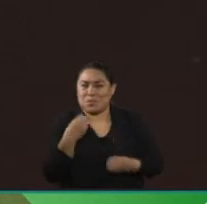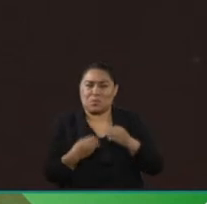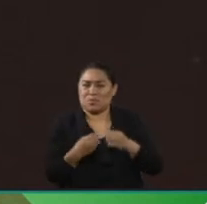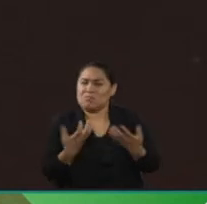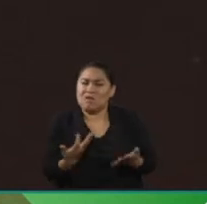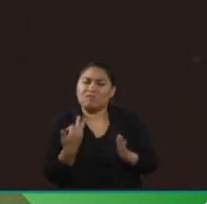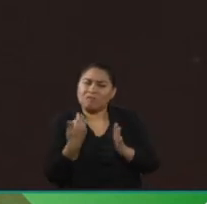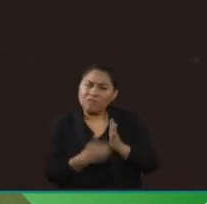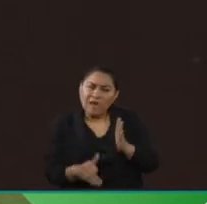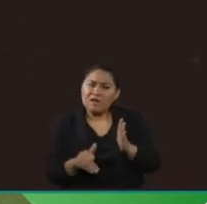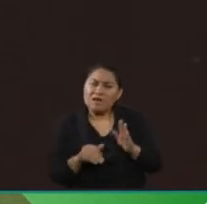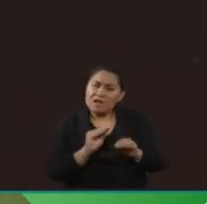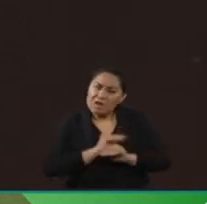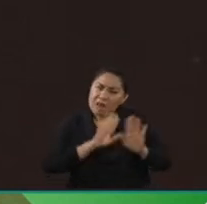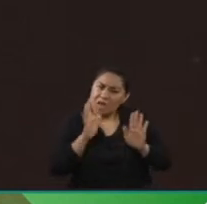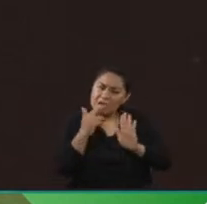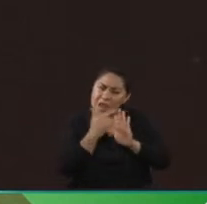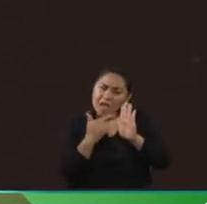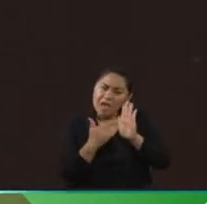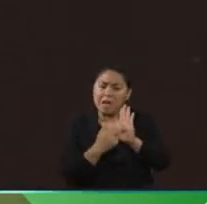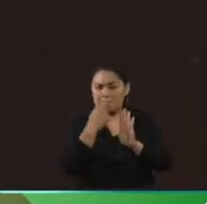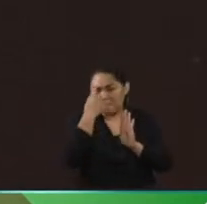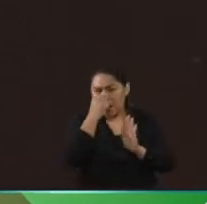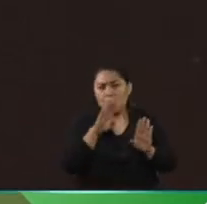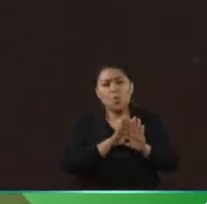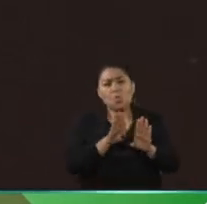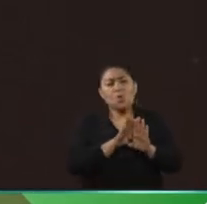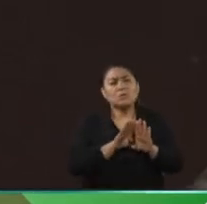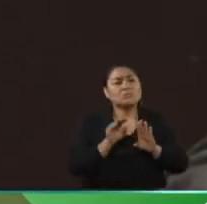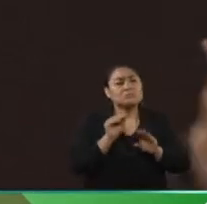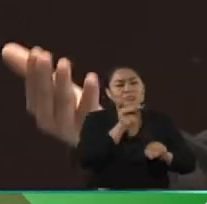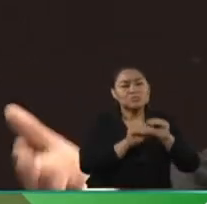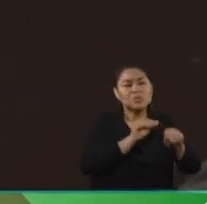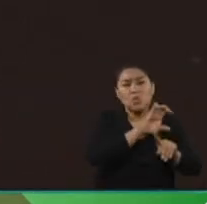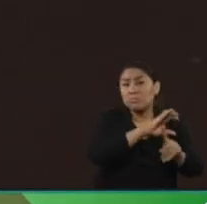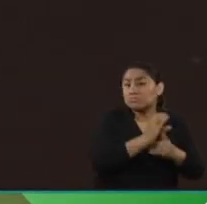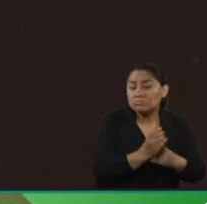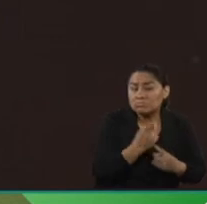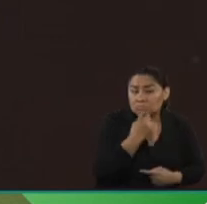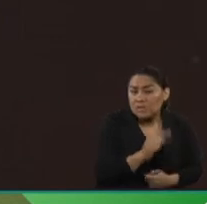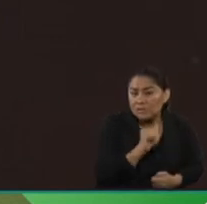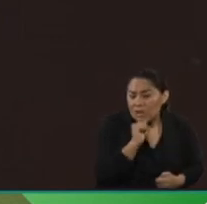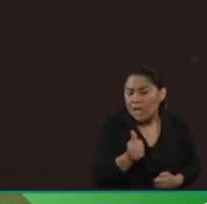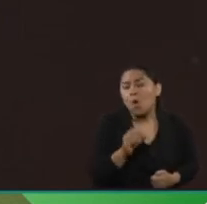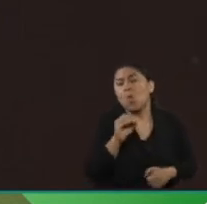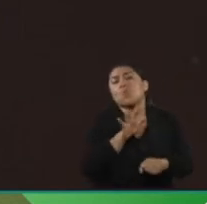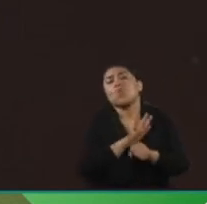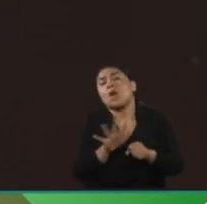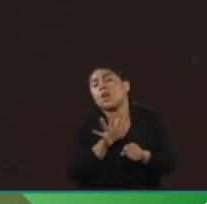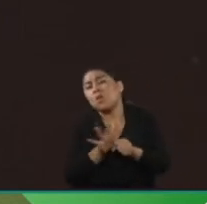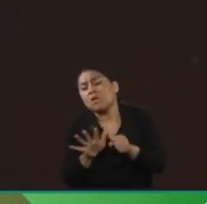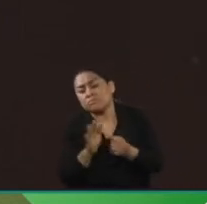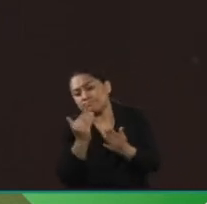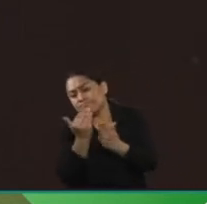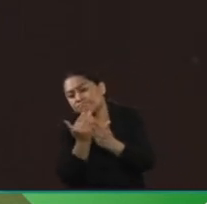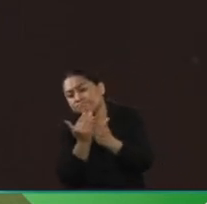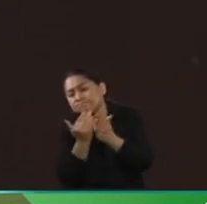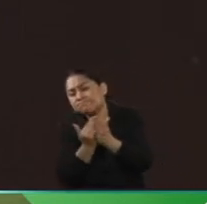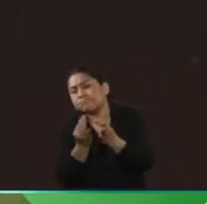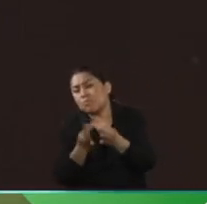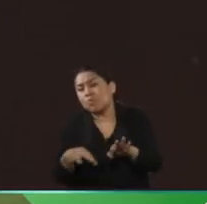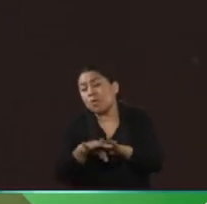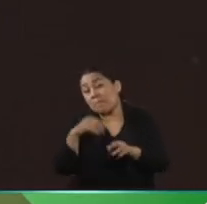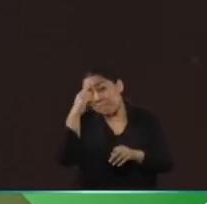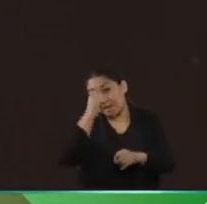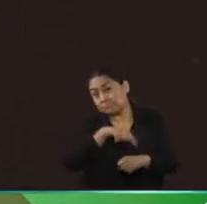establecen las reglas para la integración de los comités de evaluación ni se dice qué criterios van a tomar como estándares